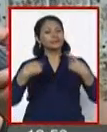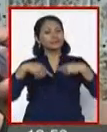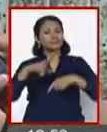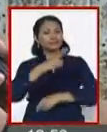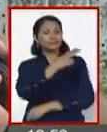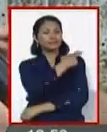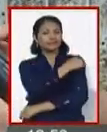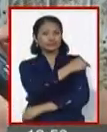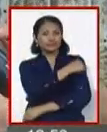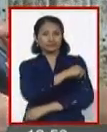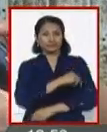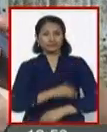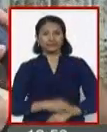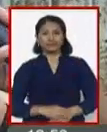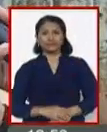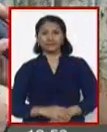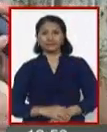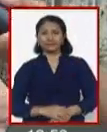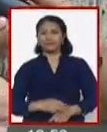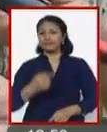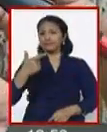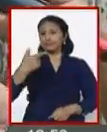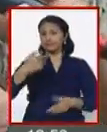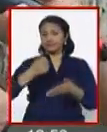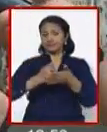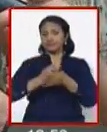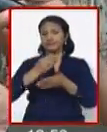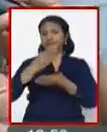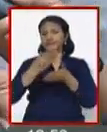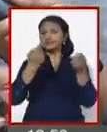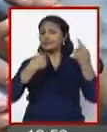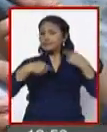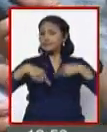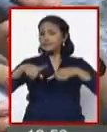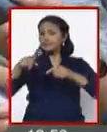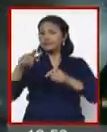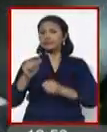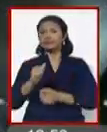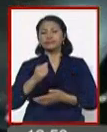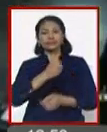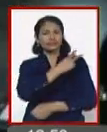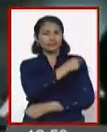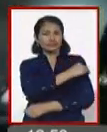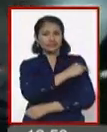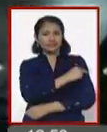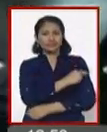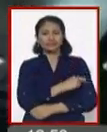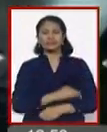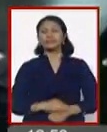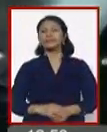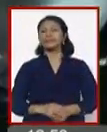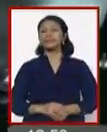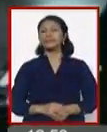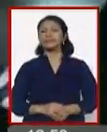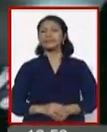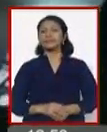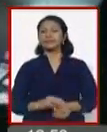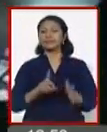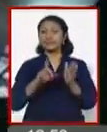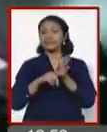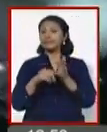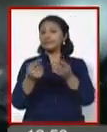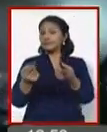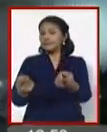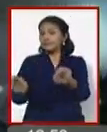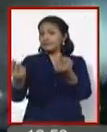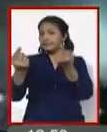San Juan de Dios. Efectivamente, el 21 de abril fue al Hospital San Juan de Dios, se hizo atender, hizo la revisión médica, y al